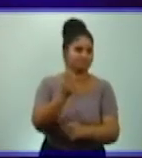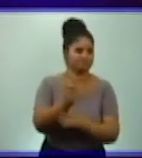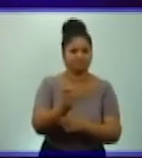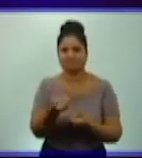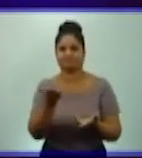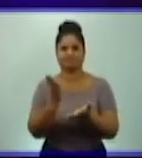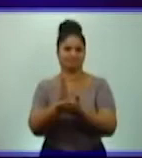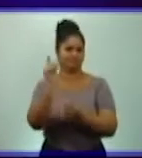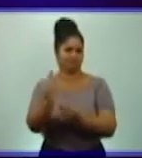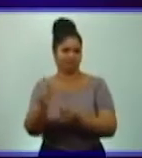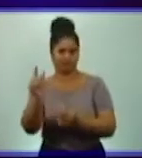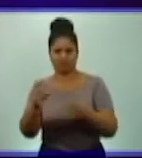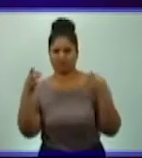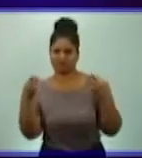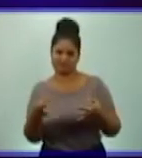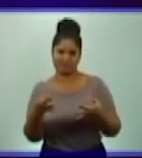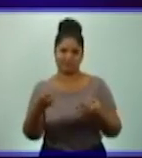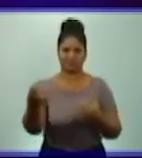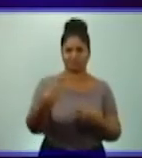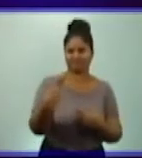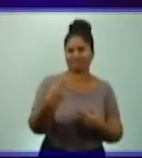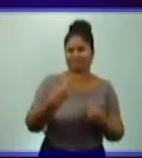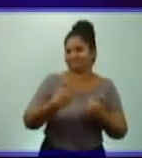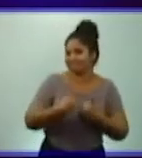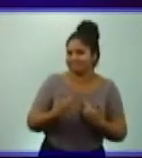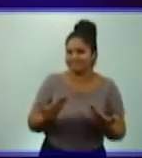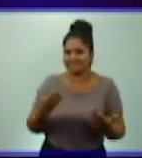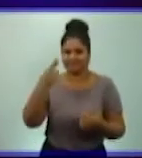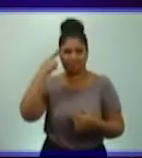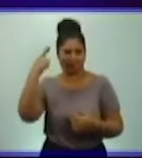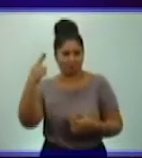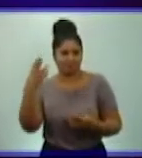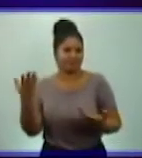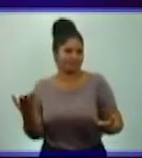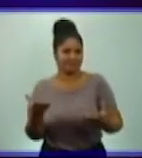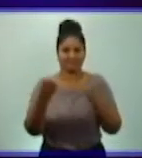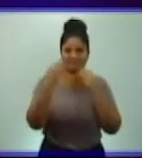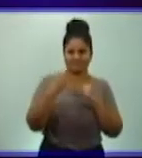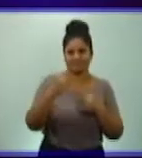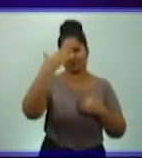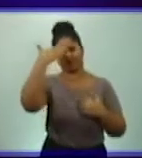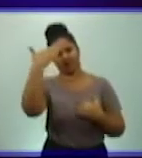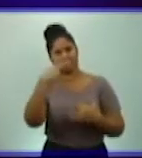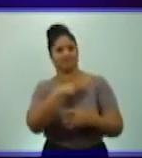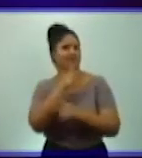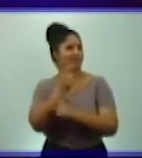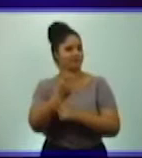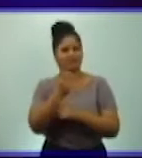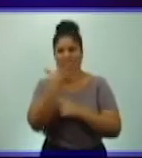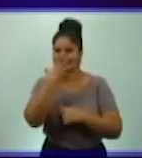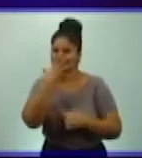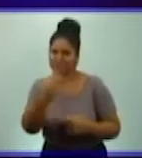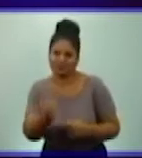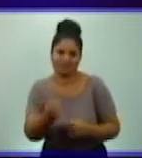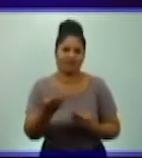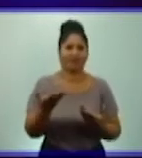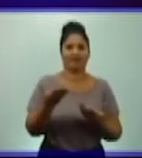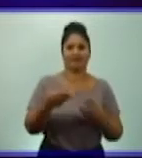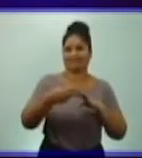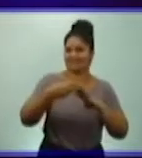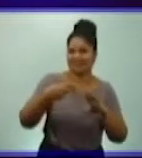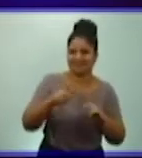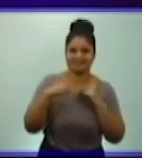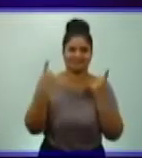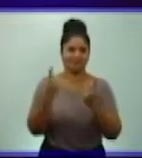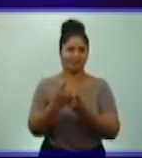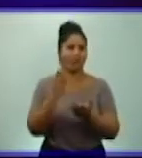redes sociales, me han comunicado sus elogios, sus buenas nuevas por estas